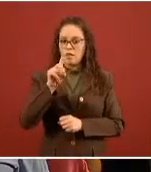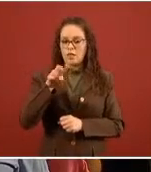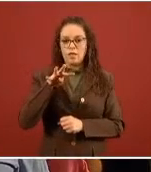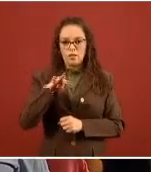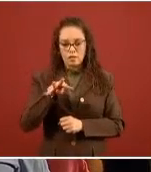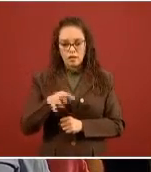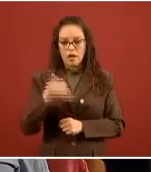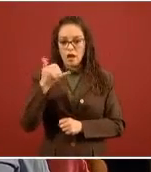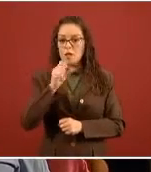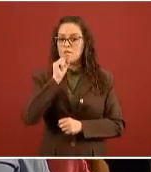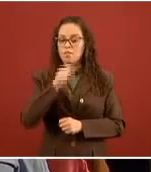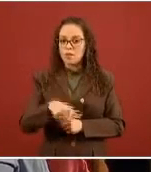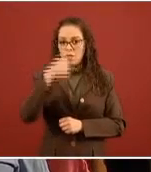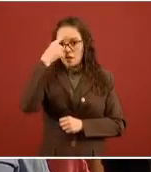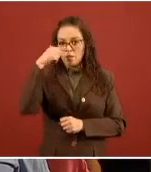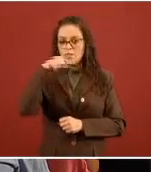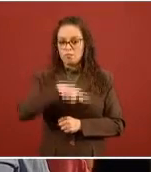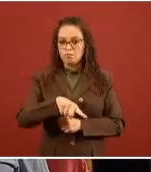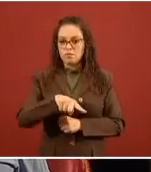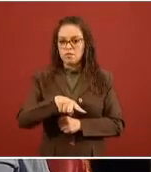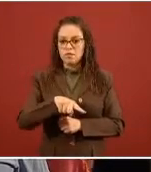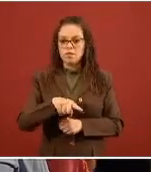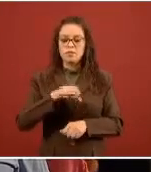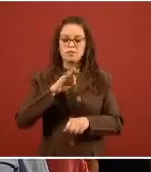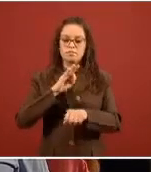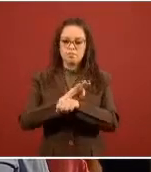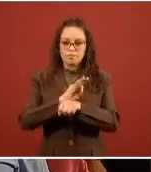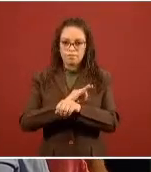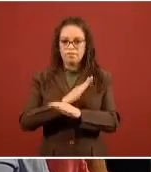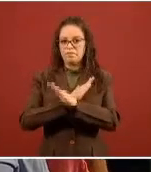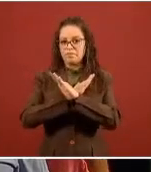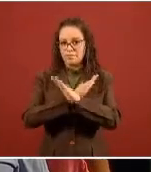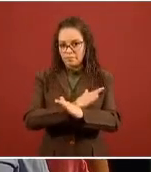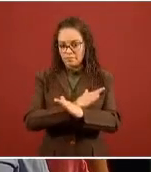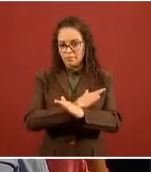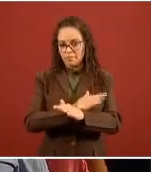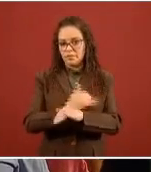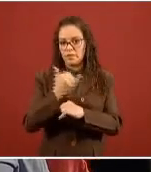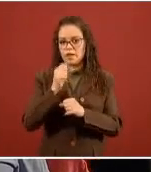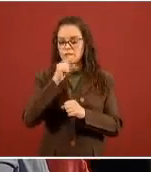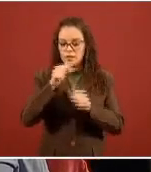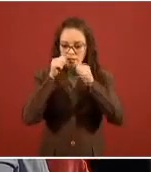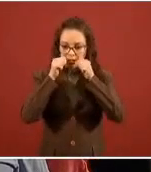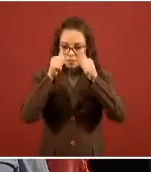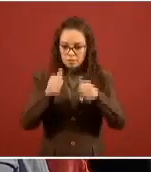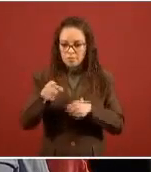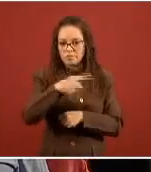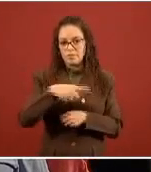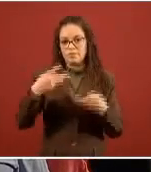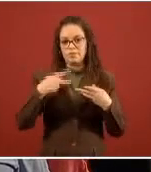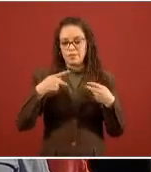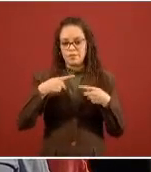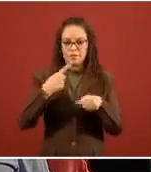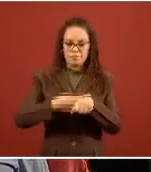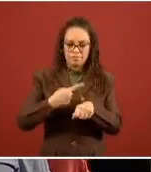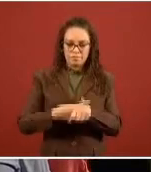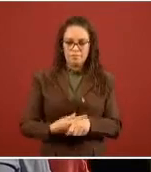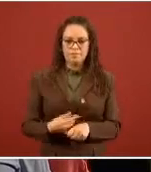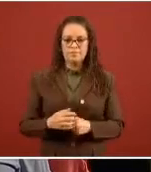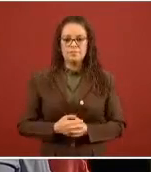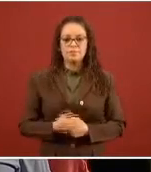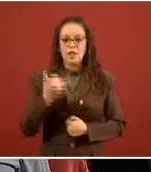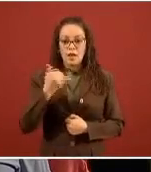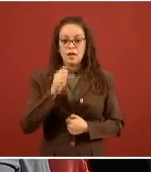de prevención de la infección y atención a los pacientes, y también de lineamiento de